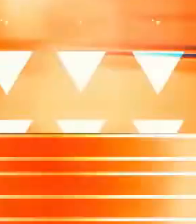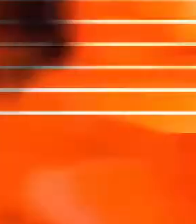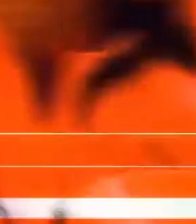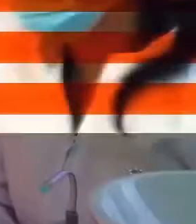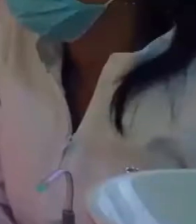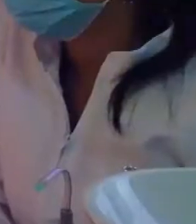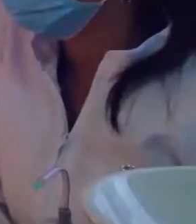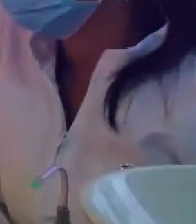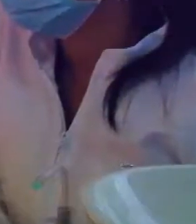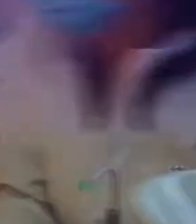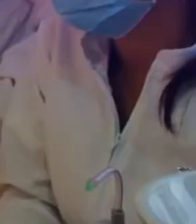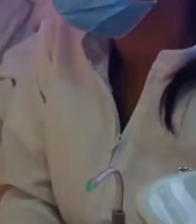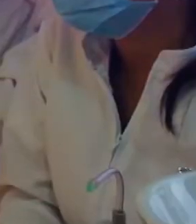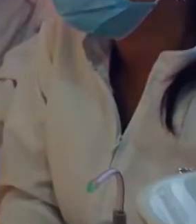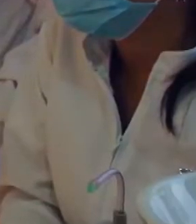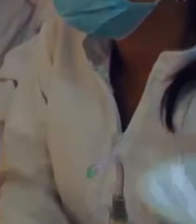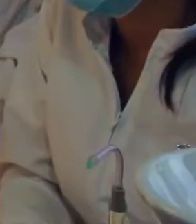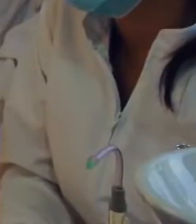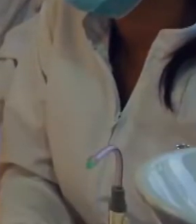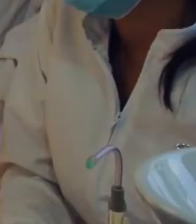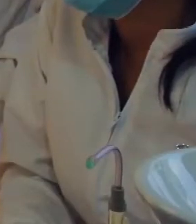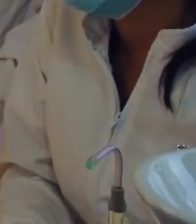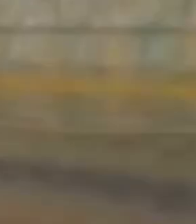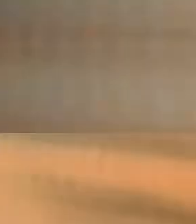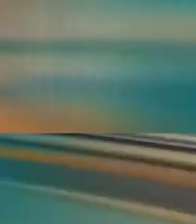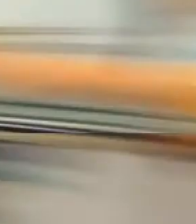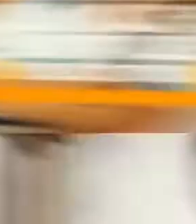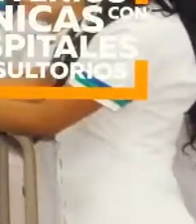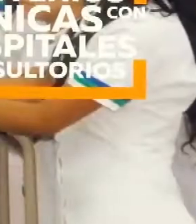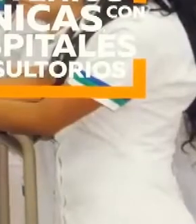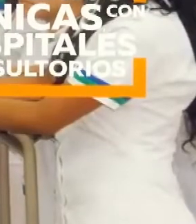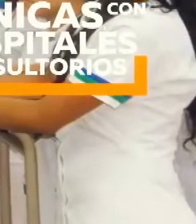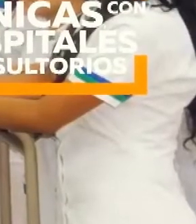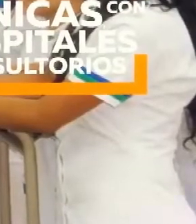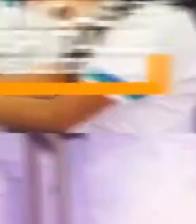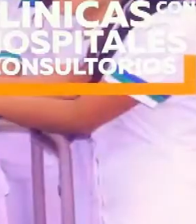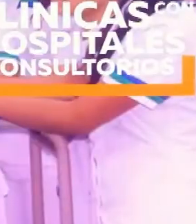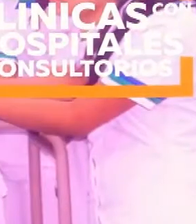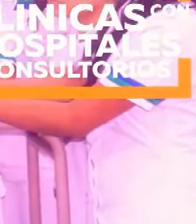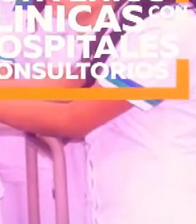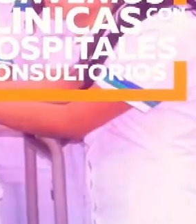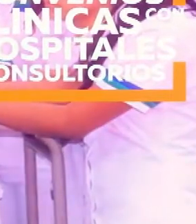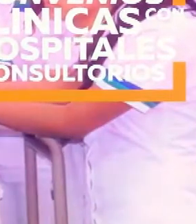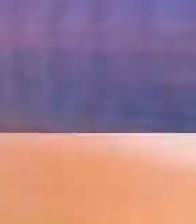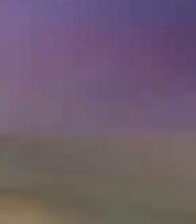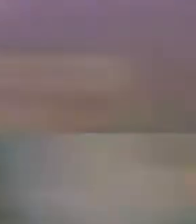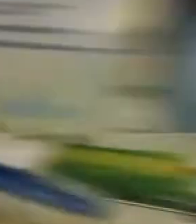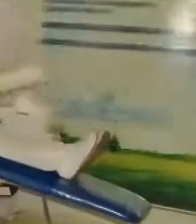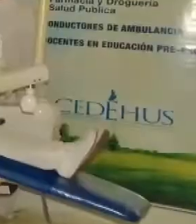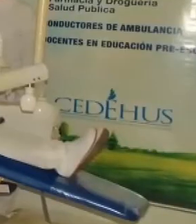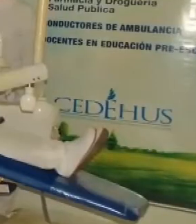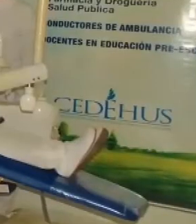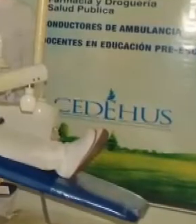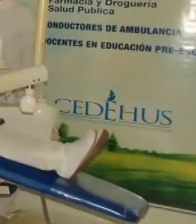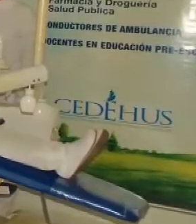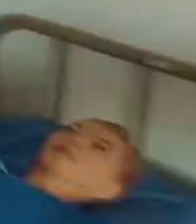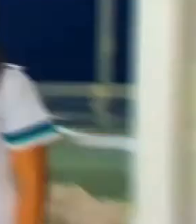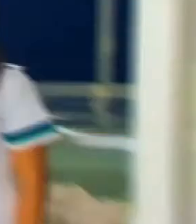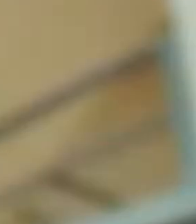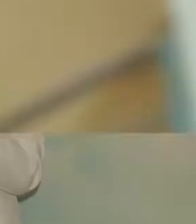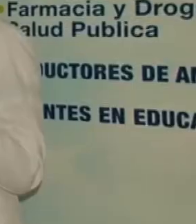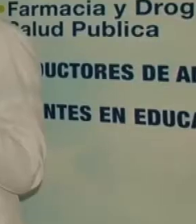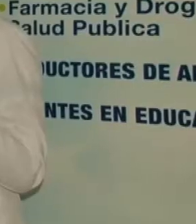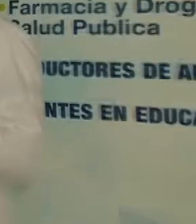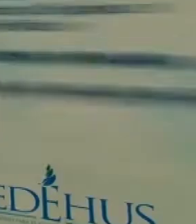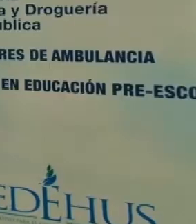obtenga oportunidades laborales inmediatas. Tenemos los mejores convenios con clínicas, hospitales y consultorios. Sea un técnico en auxiliar de enfermería